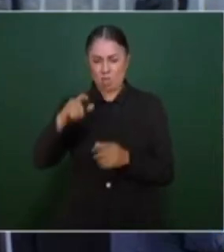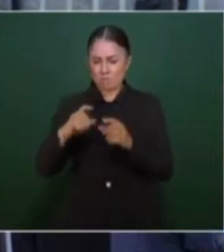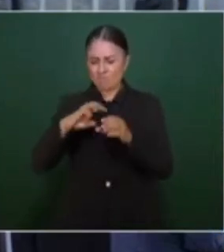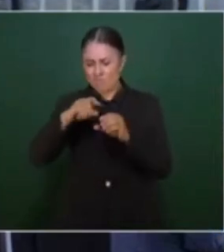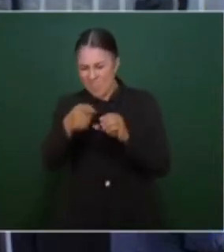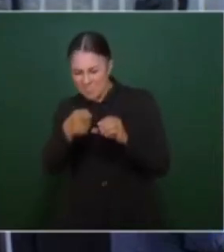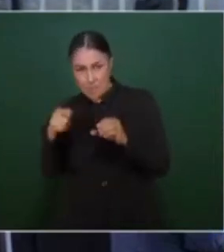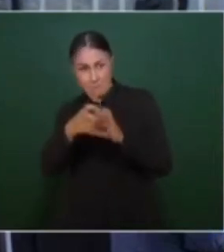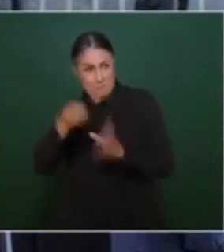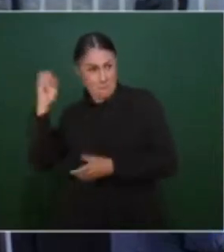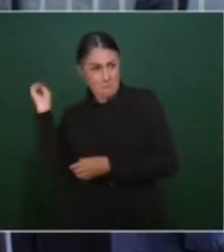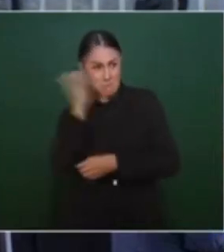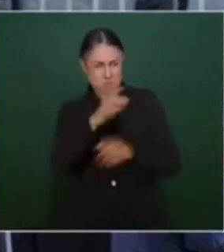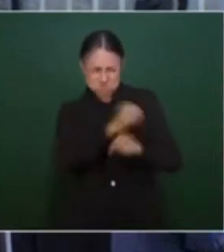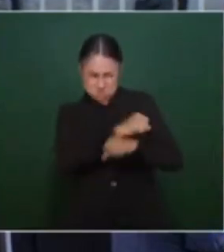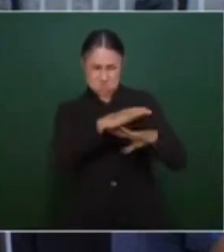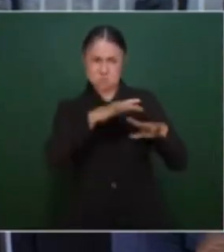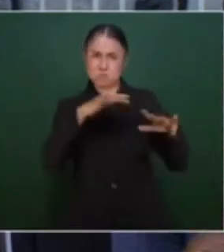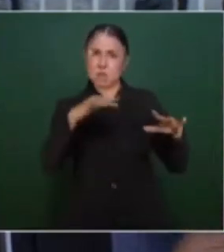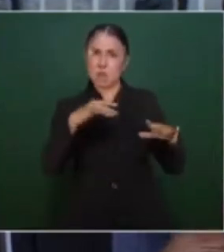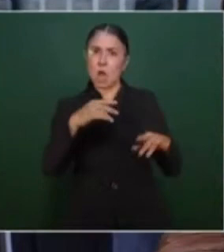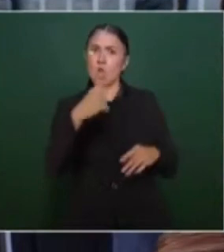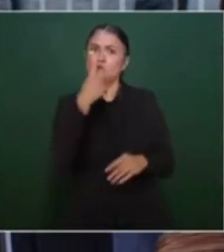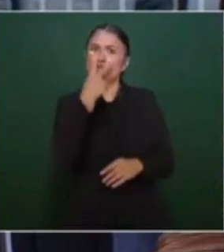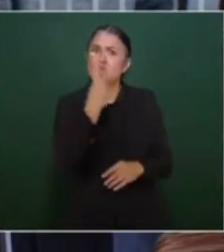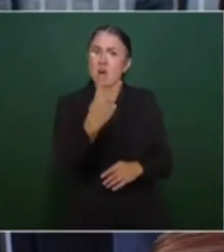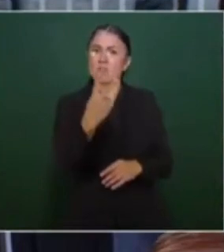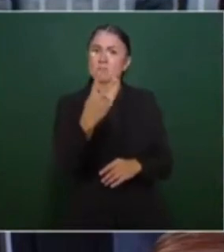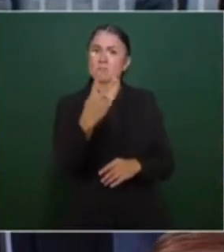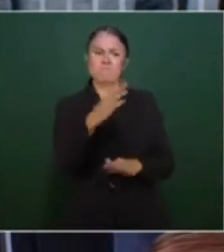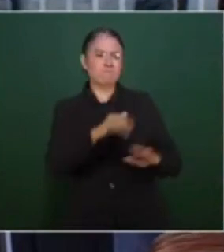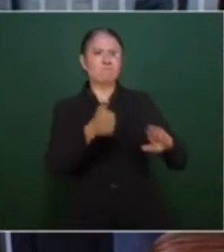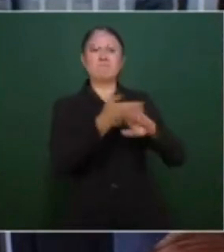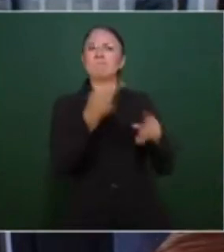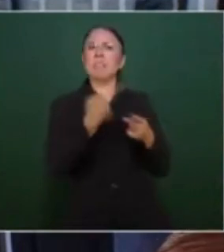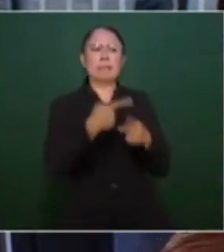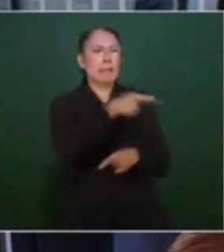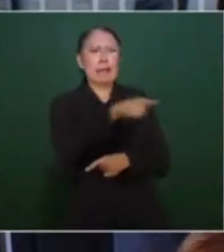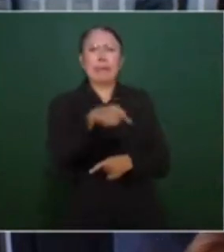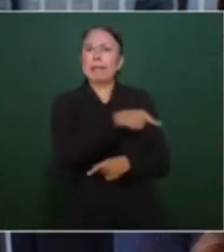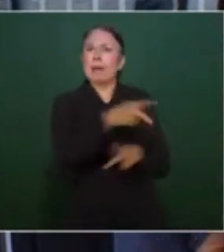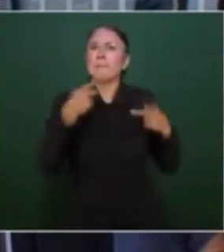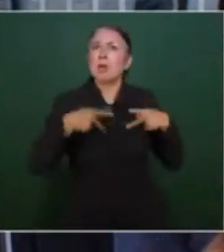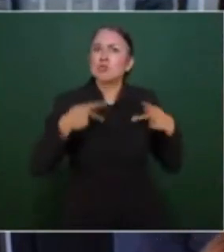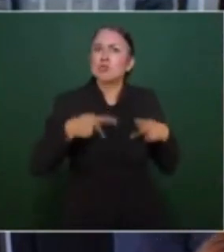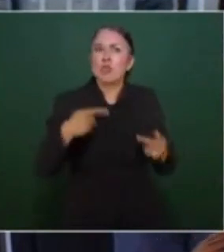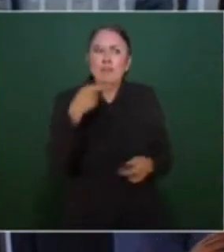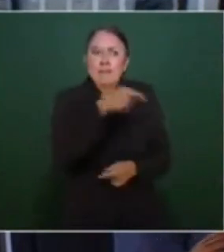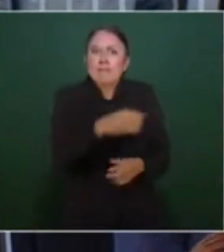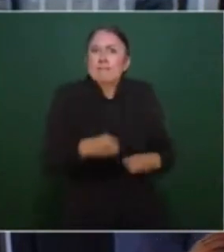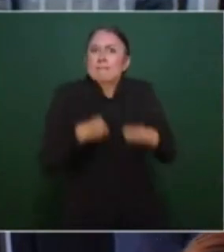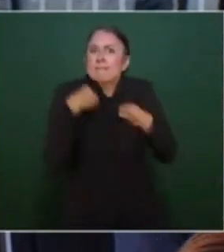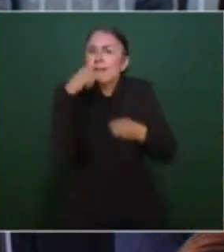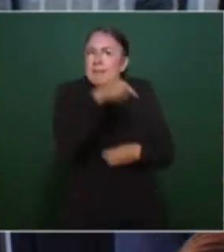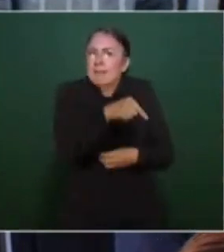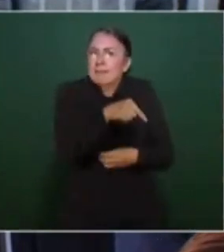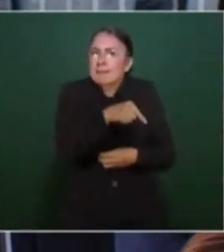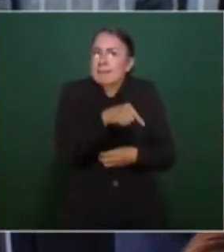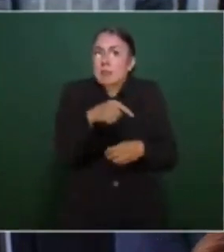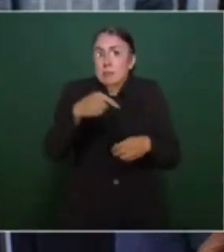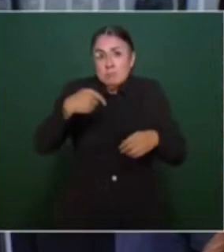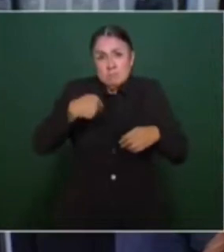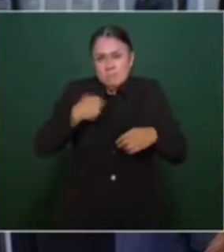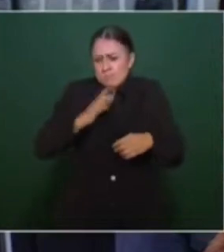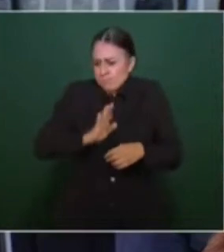de ese lugar. Entonces, la pregunta de los compañeros de Puebla, porque ellos no pueden hablar porque son perseguidos, es